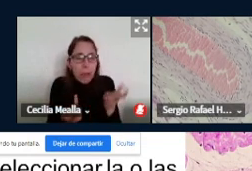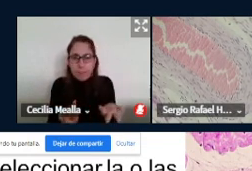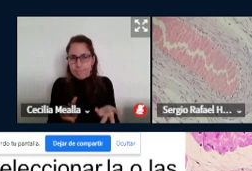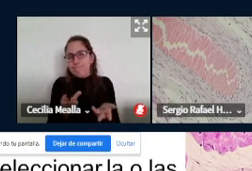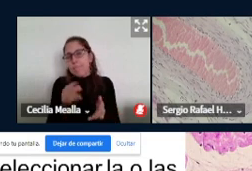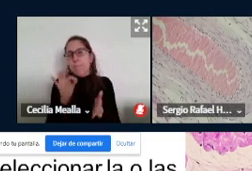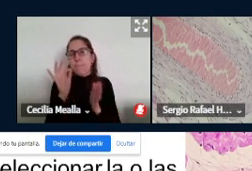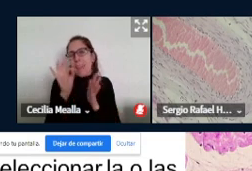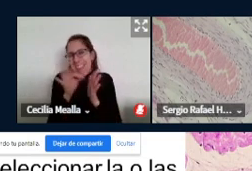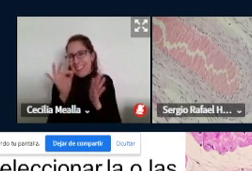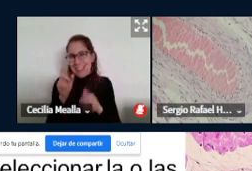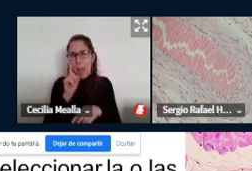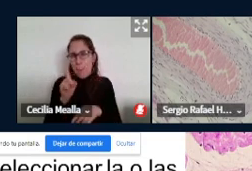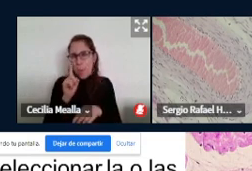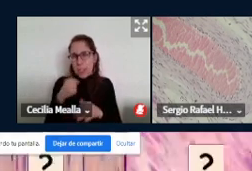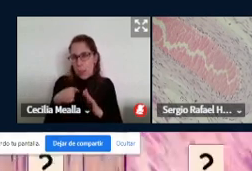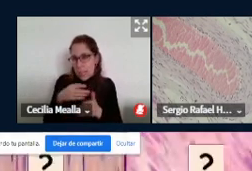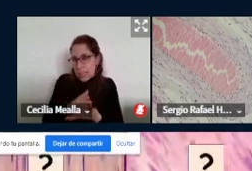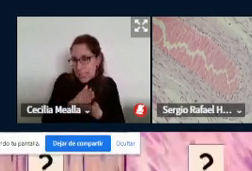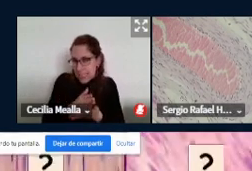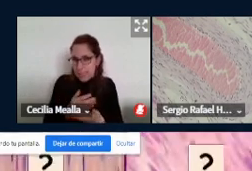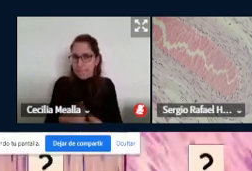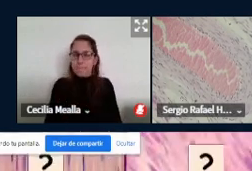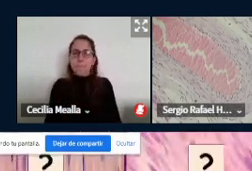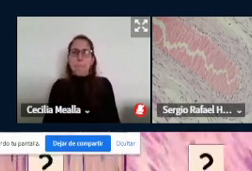es un detalle nada más de quisquilloso.